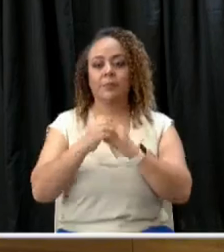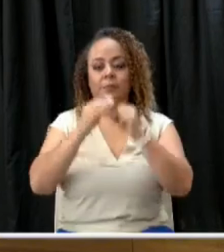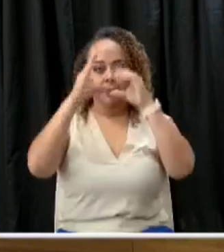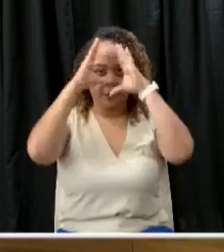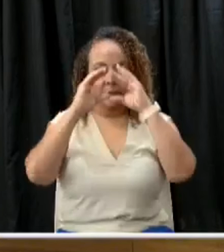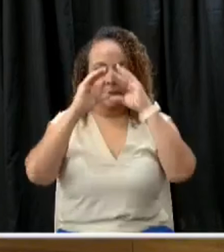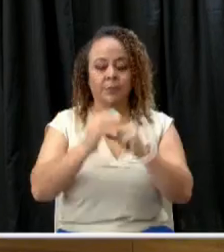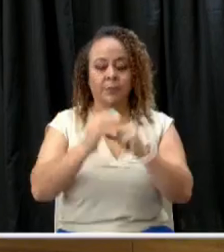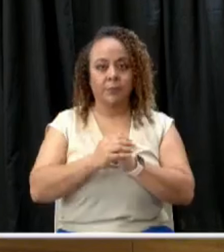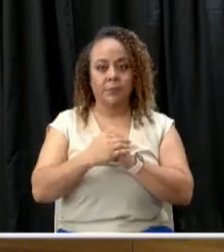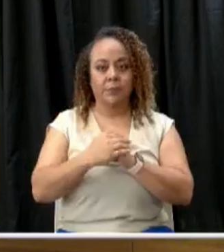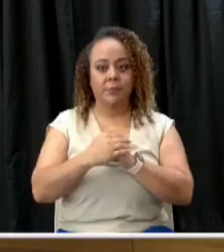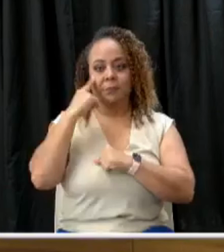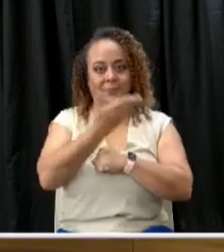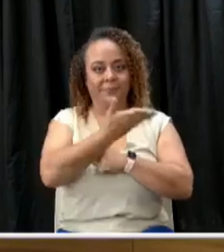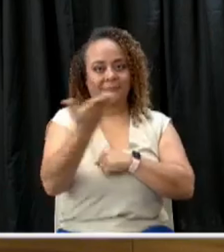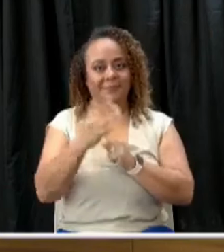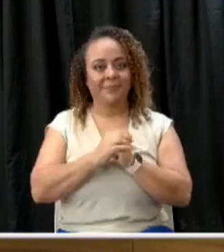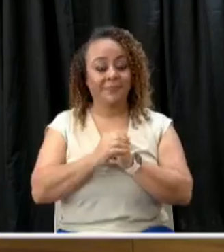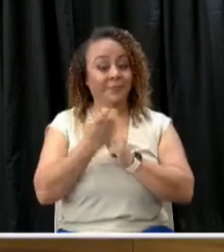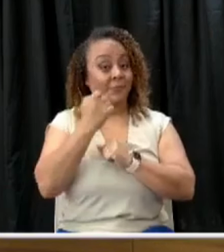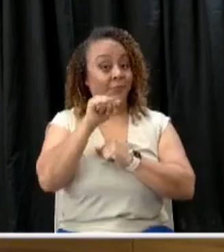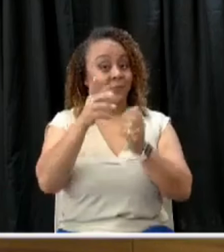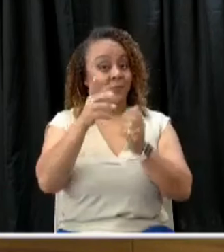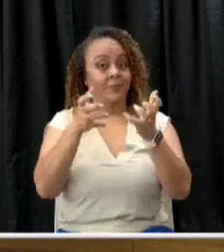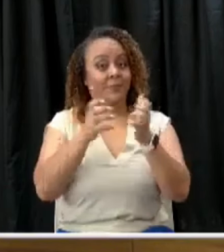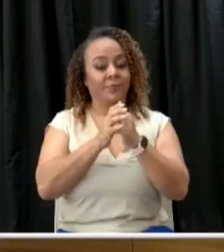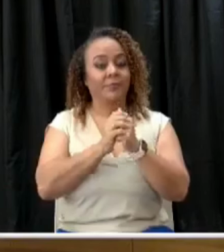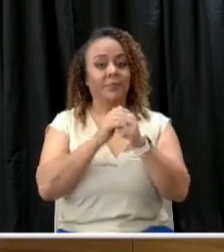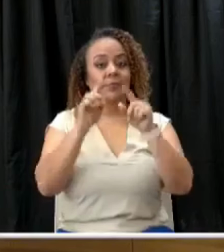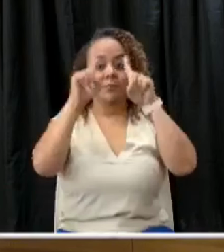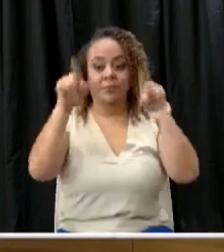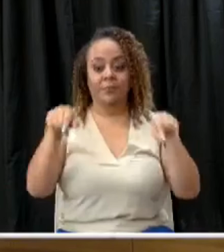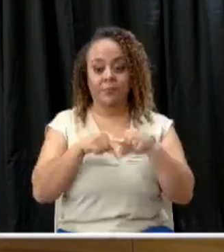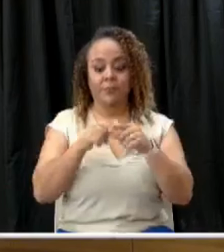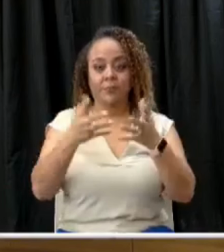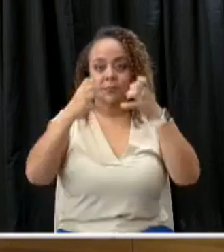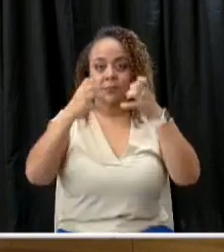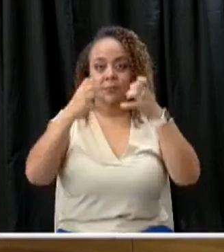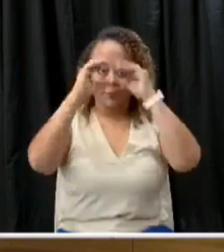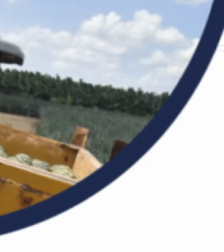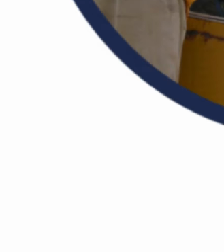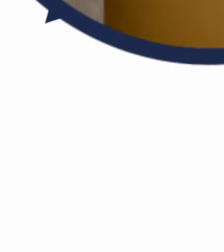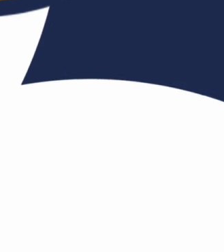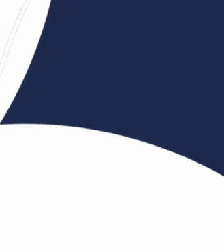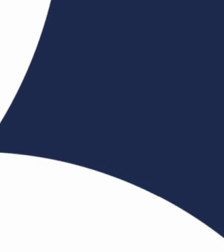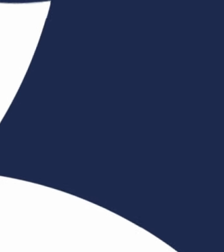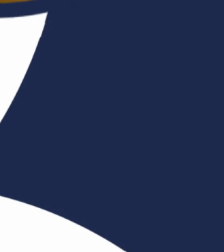información que hemos traído para ustedes. Y si quiere los afiches, quiere la información,